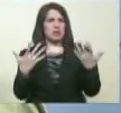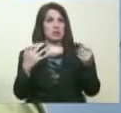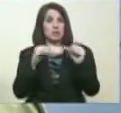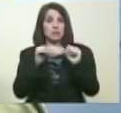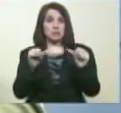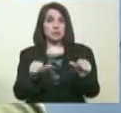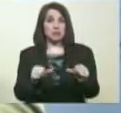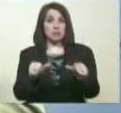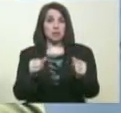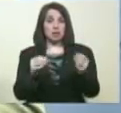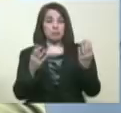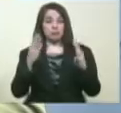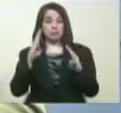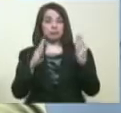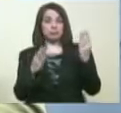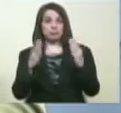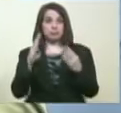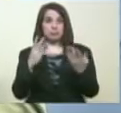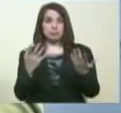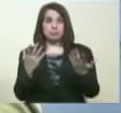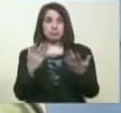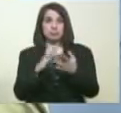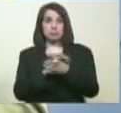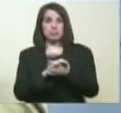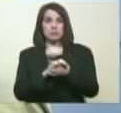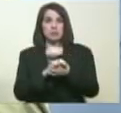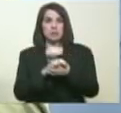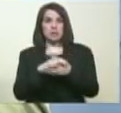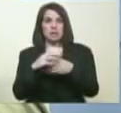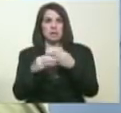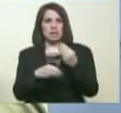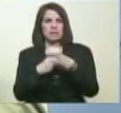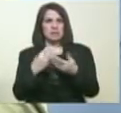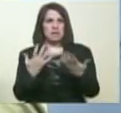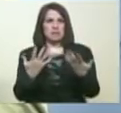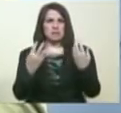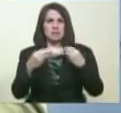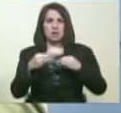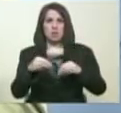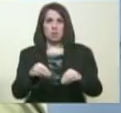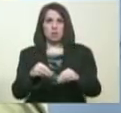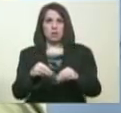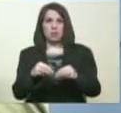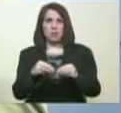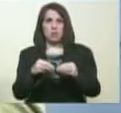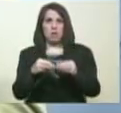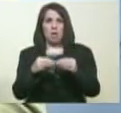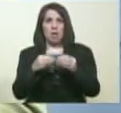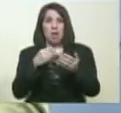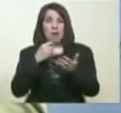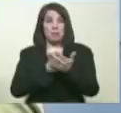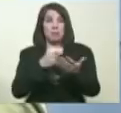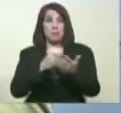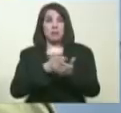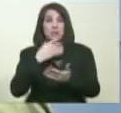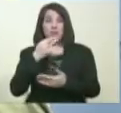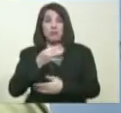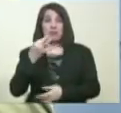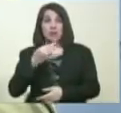subasta del DICOM, que se hacen de acuerdo al precio del dólar implícito real y